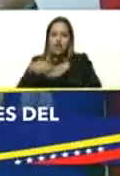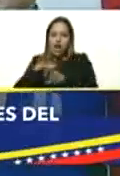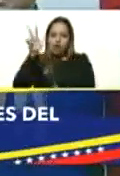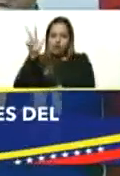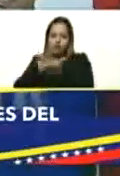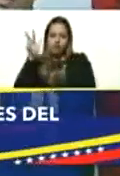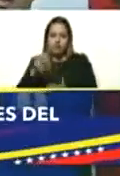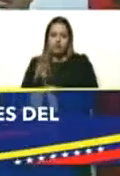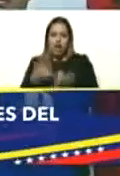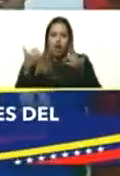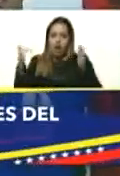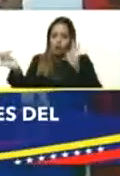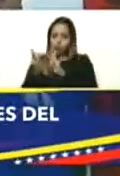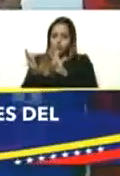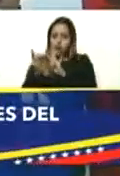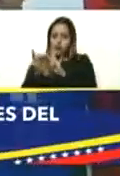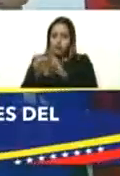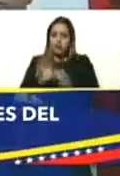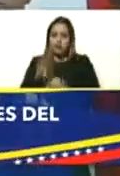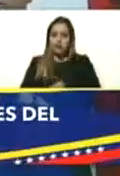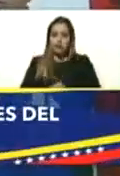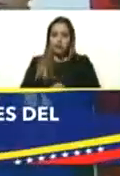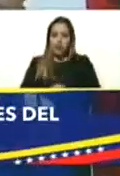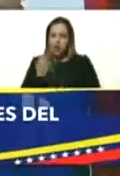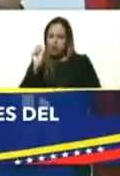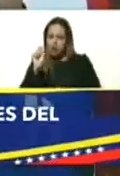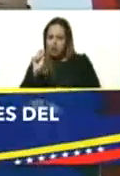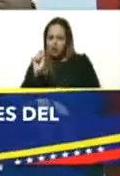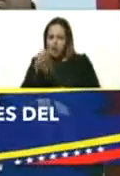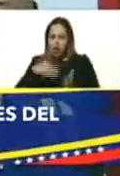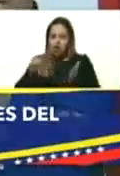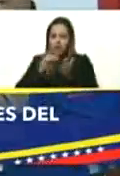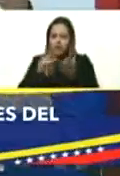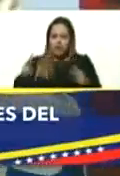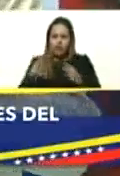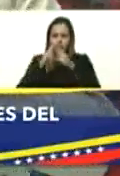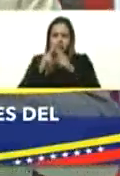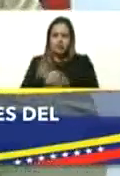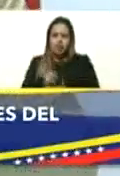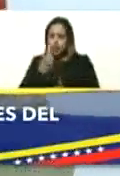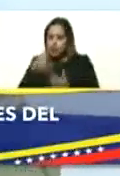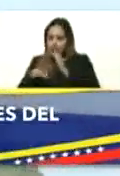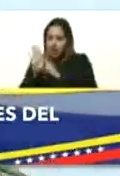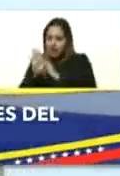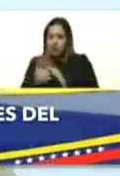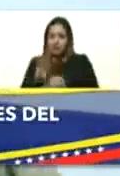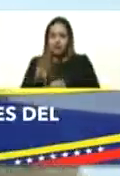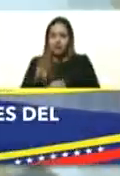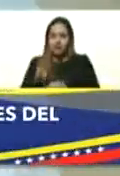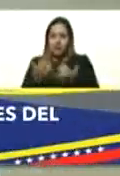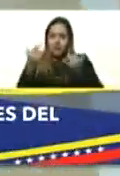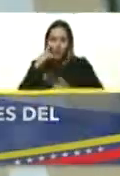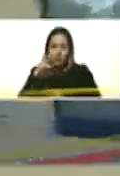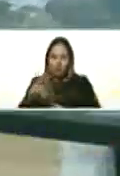doy el pase. En unos minutos, nos vemos. Nos vemos en unos minutos, no se despegue. Bueno, nos vemos ahora.